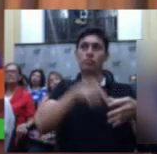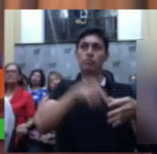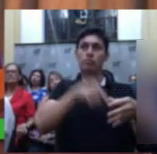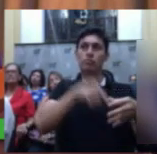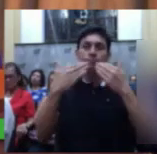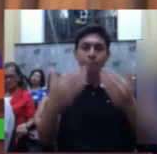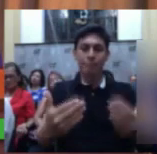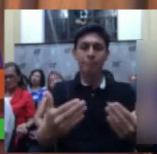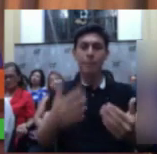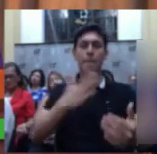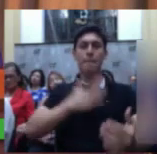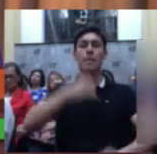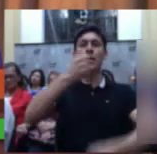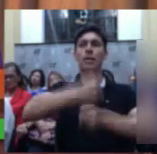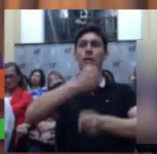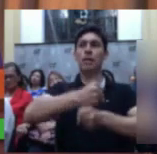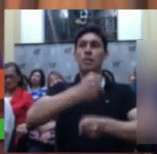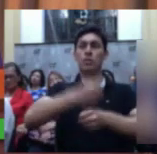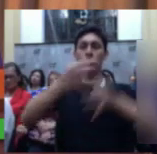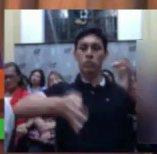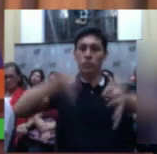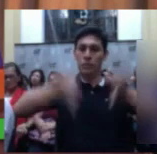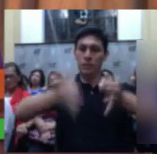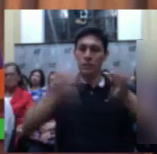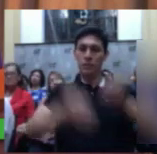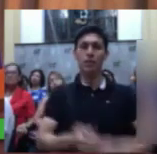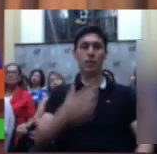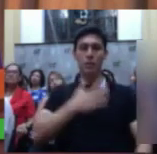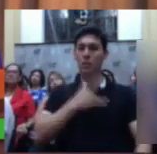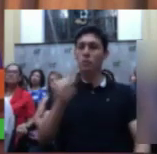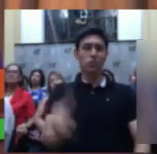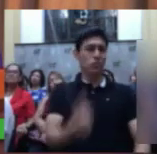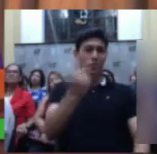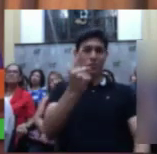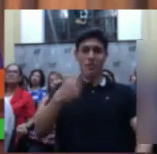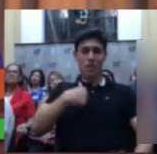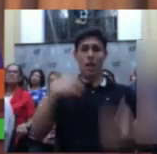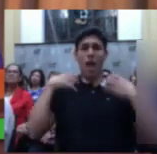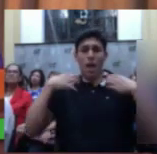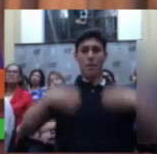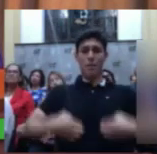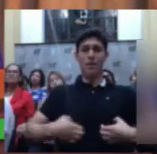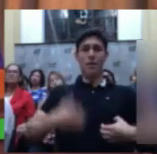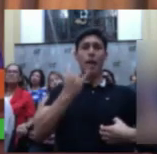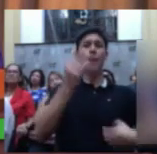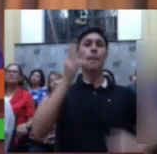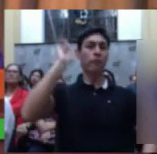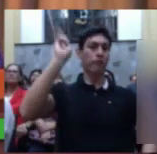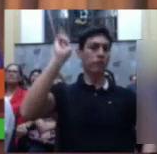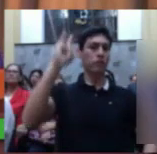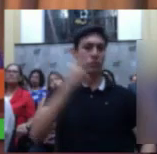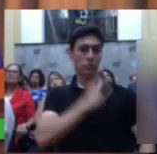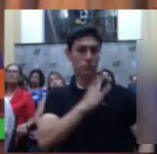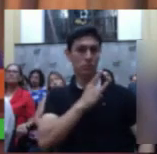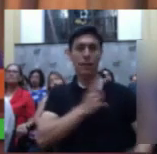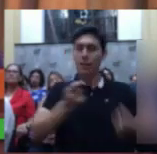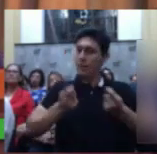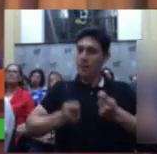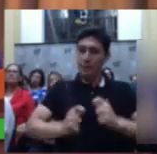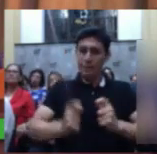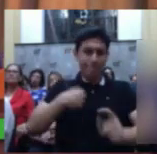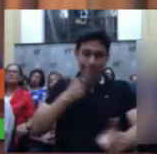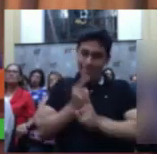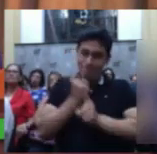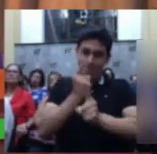labor jurídica. En realidad, soy solo un abogado y profesor universitario que trata de ser fiel a